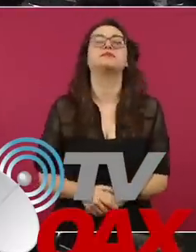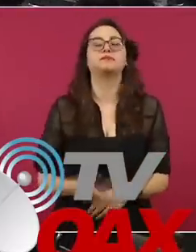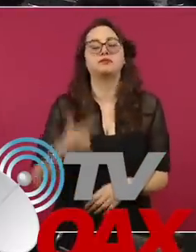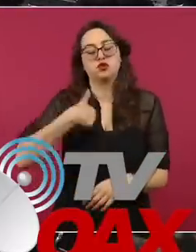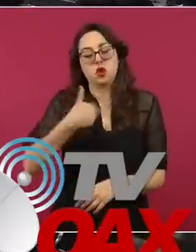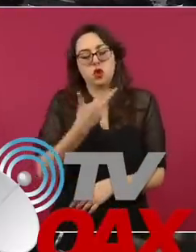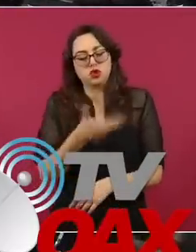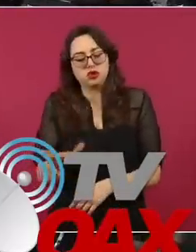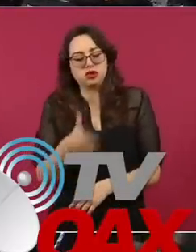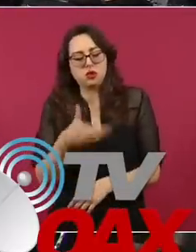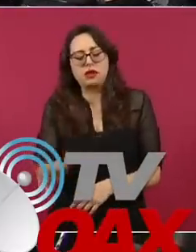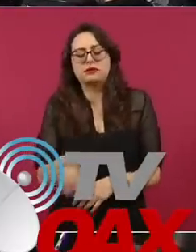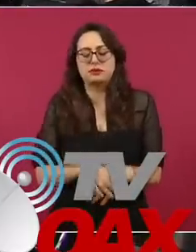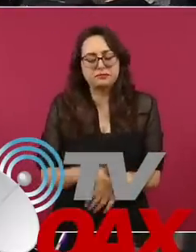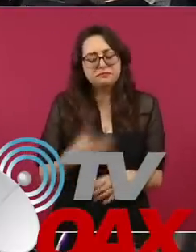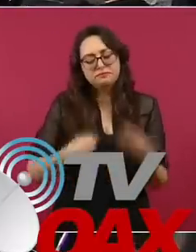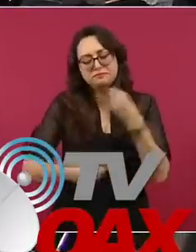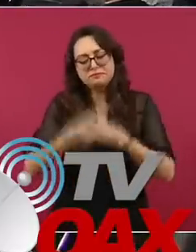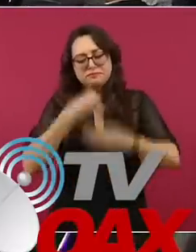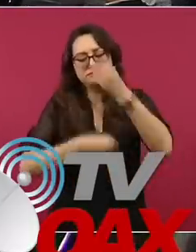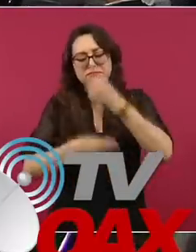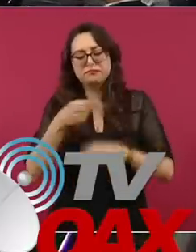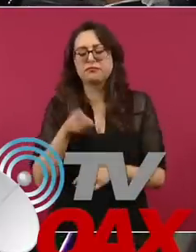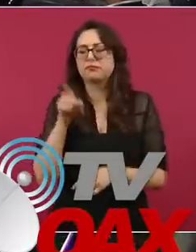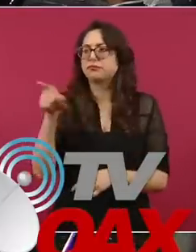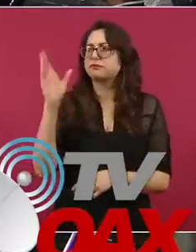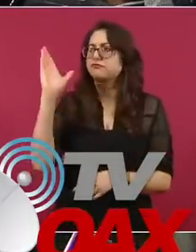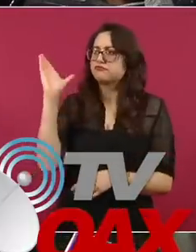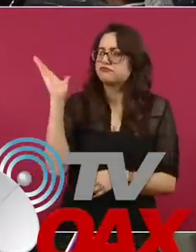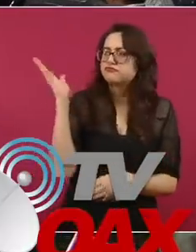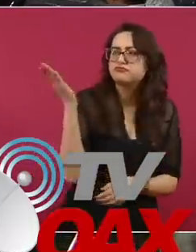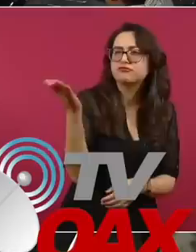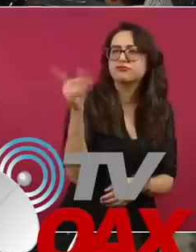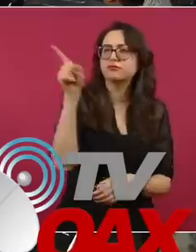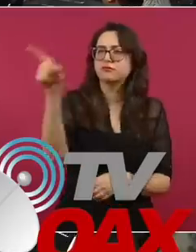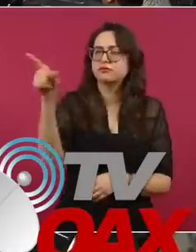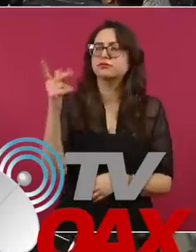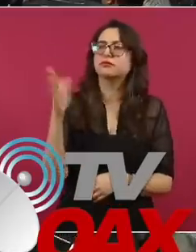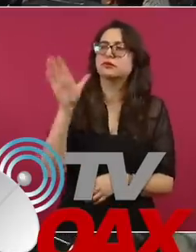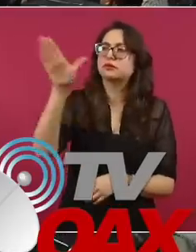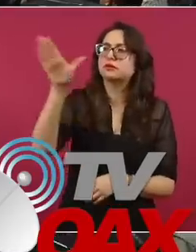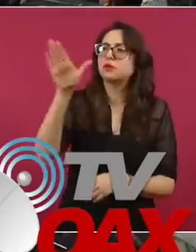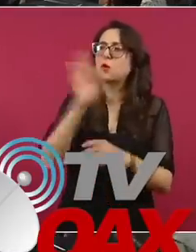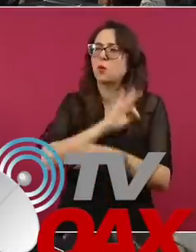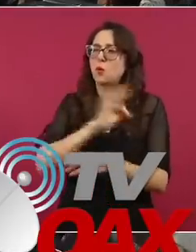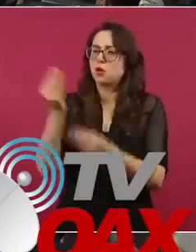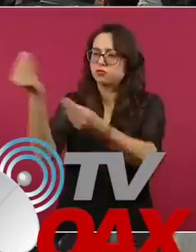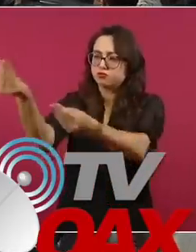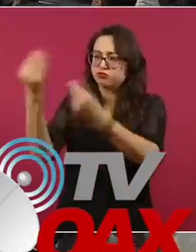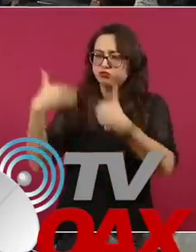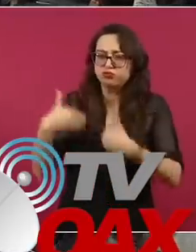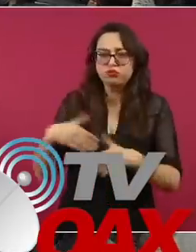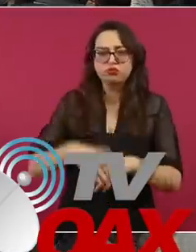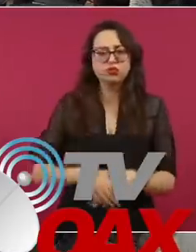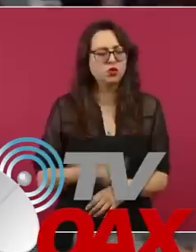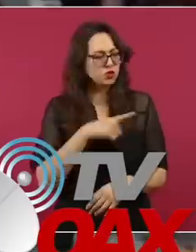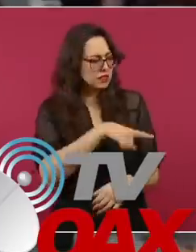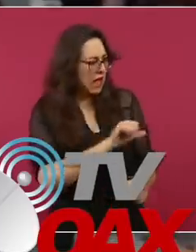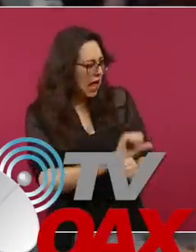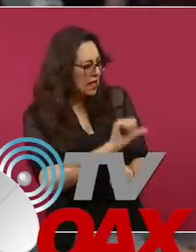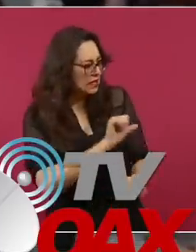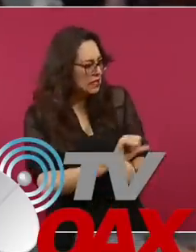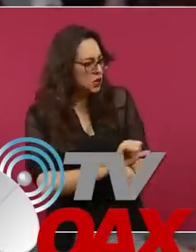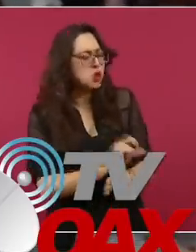al mesero, que me sirva mi almuerzo. En un momento dado me dice, ¿usted es argentino? No, le digo, soy